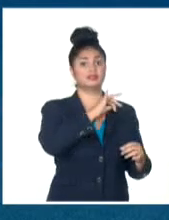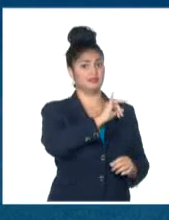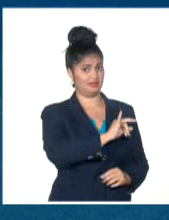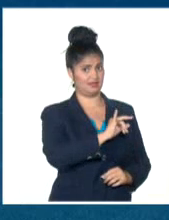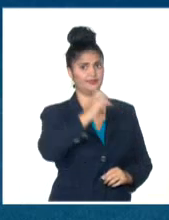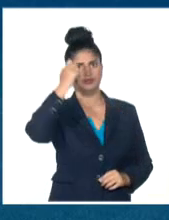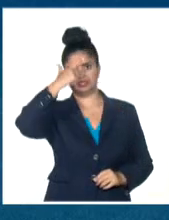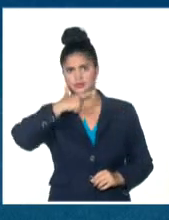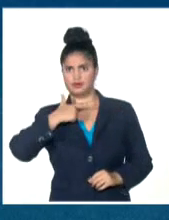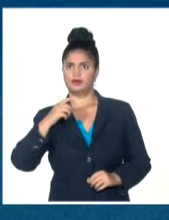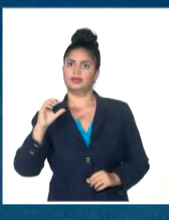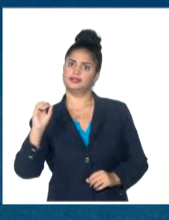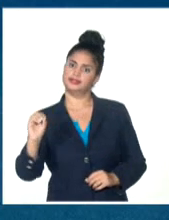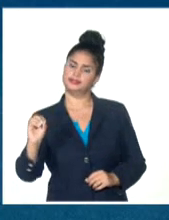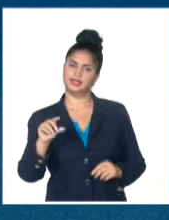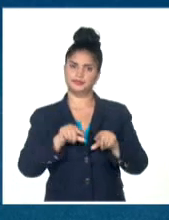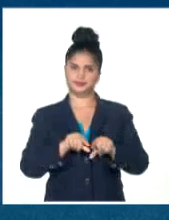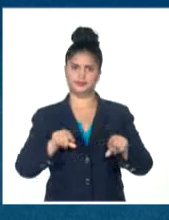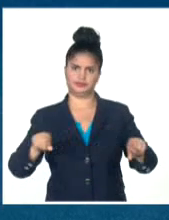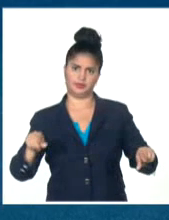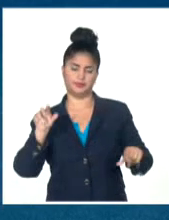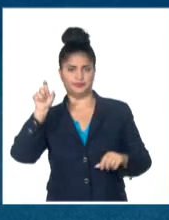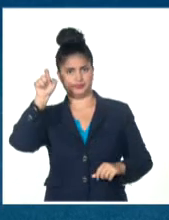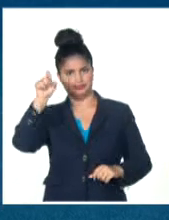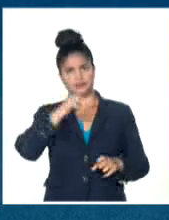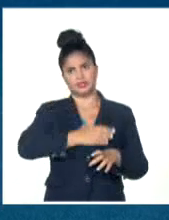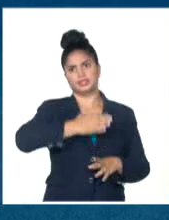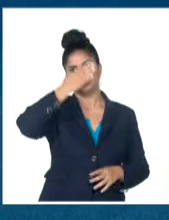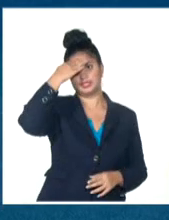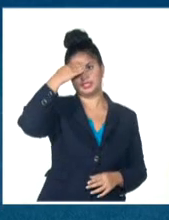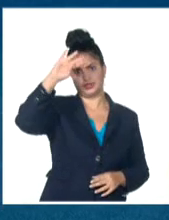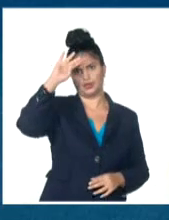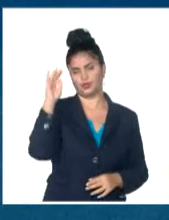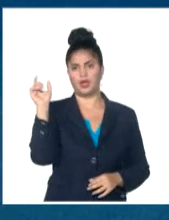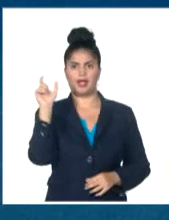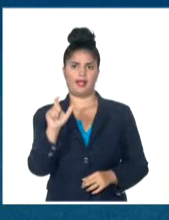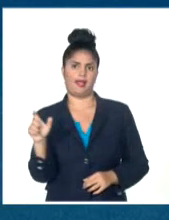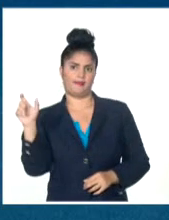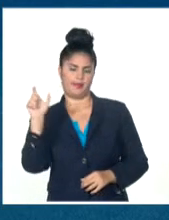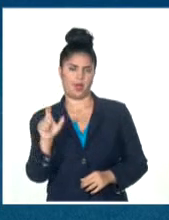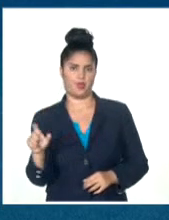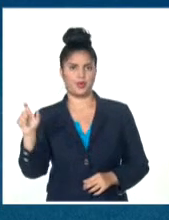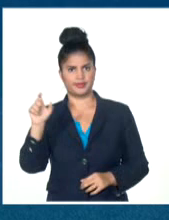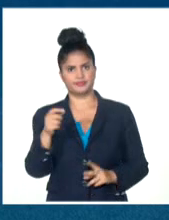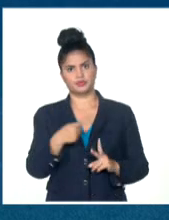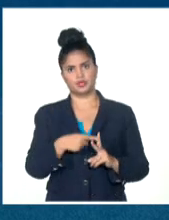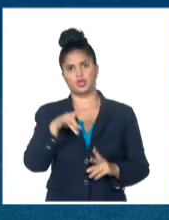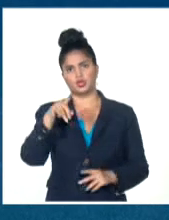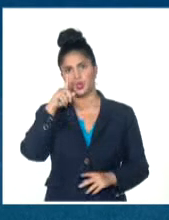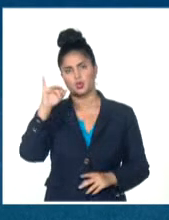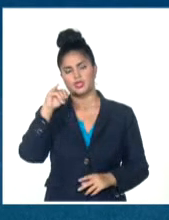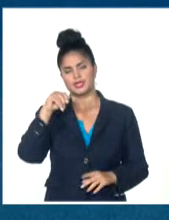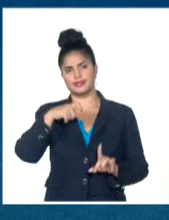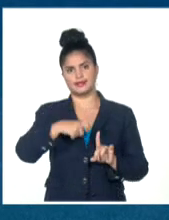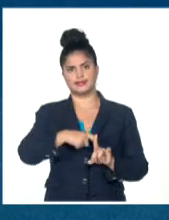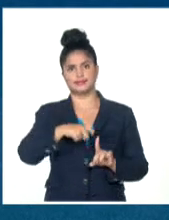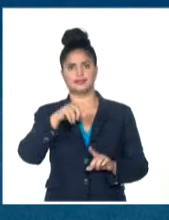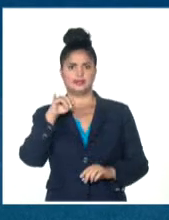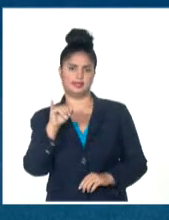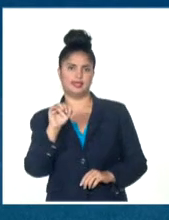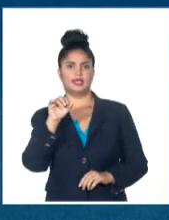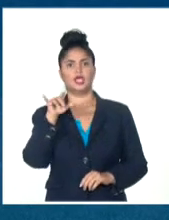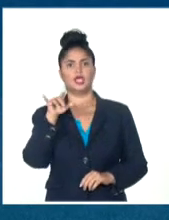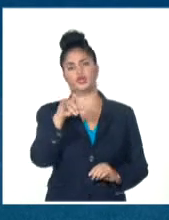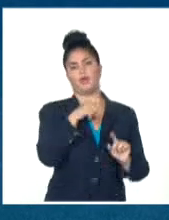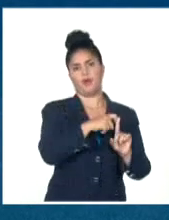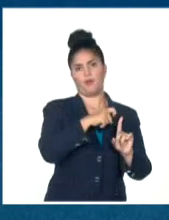Ciego de Ávila de 7-0 para no perder de vista a los yumurinos. Yunieski García tiró completo con 9 ponches y llegó a 9 victorias